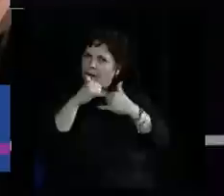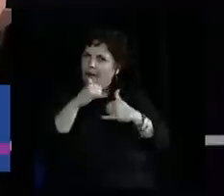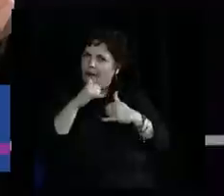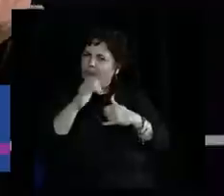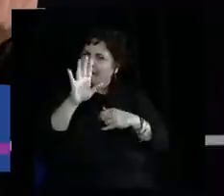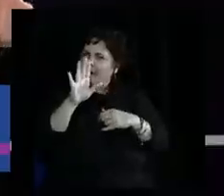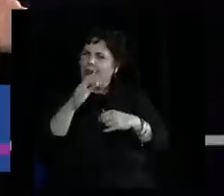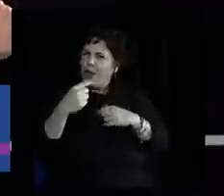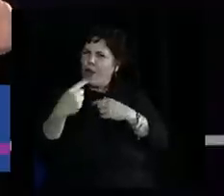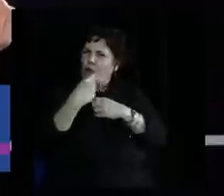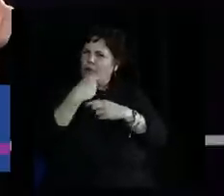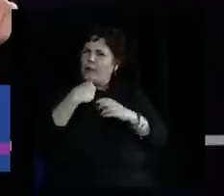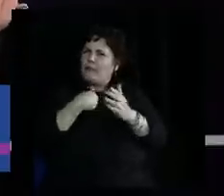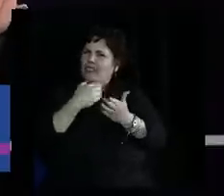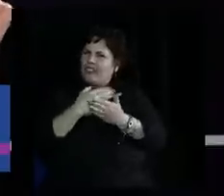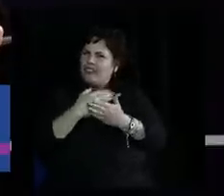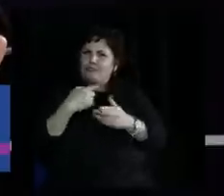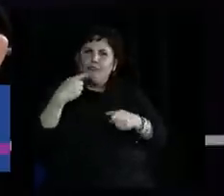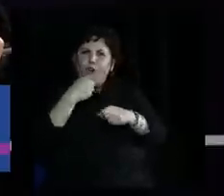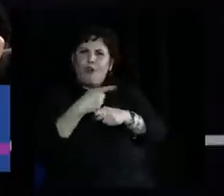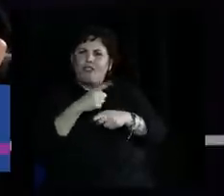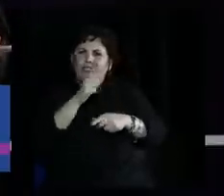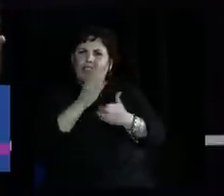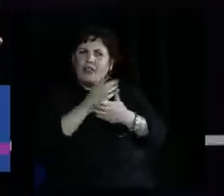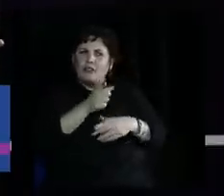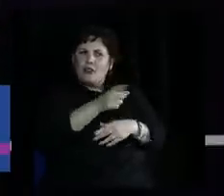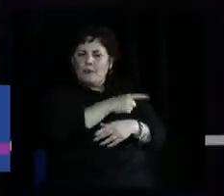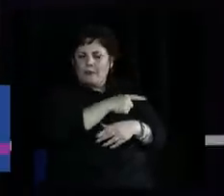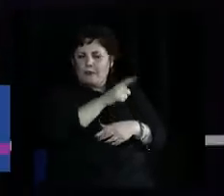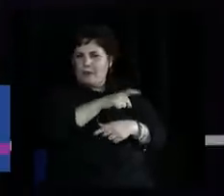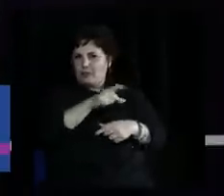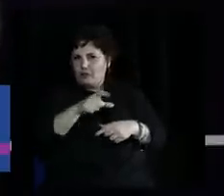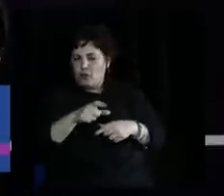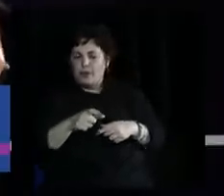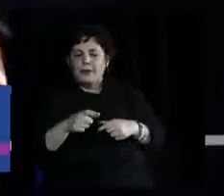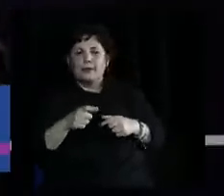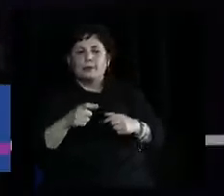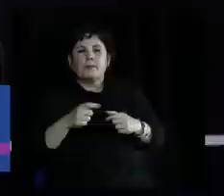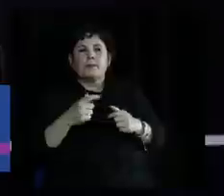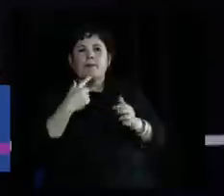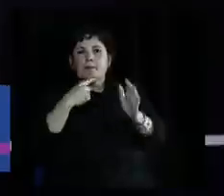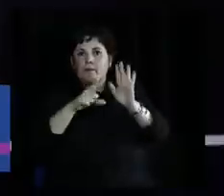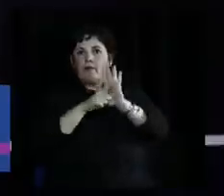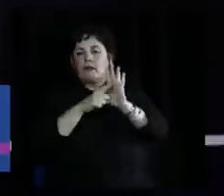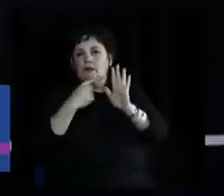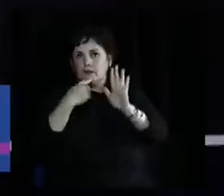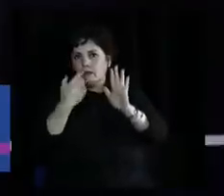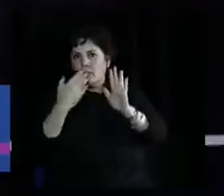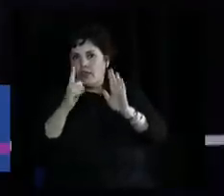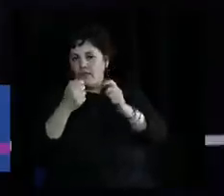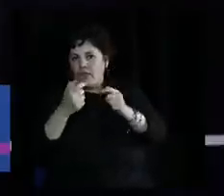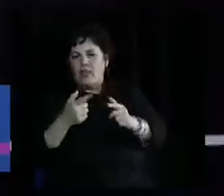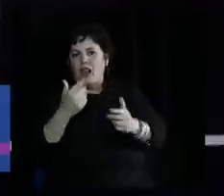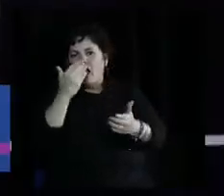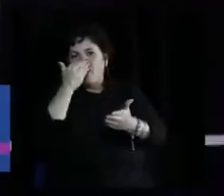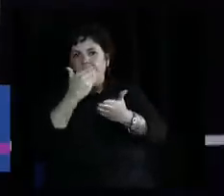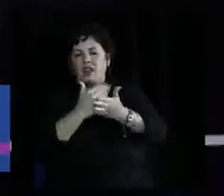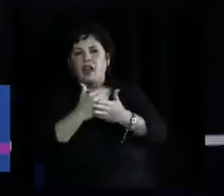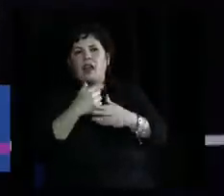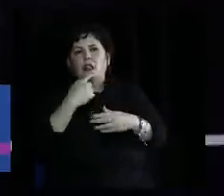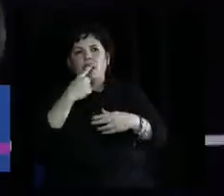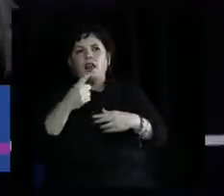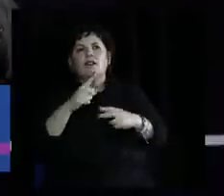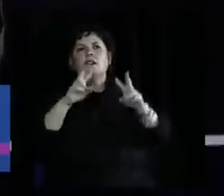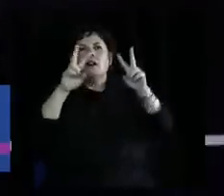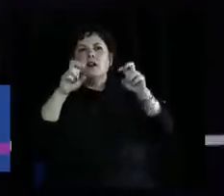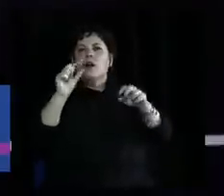un derecho que está consagrado y que es de todas las personas. Y otra cosa que se menciona en este informe, que es muy interesante al final en las reflexiones, es el